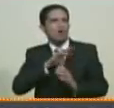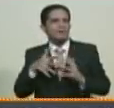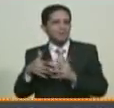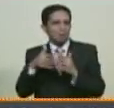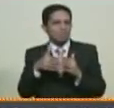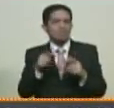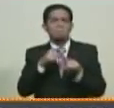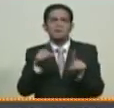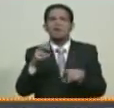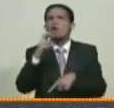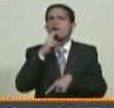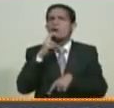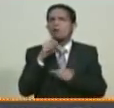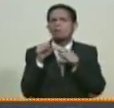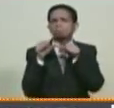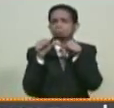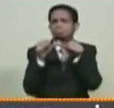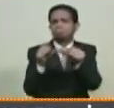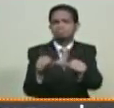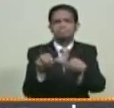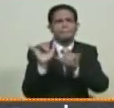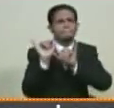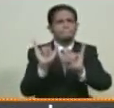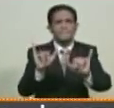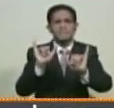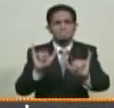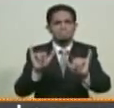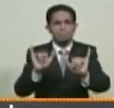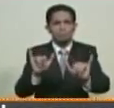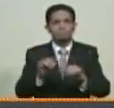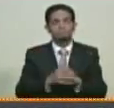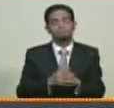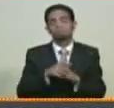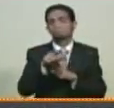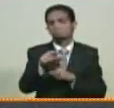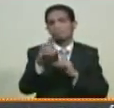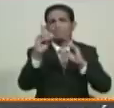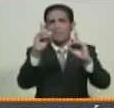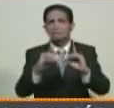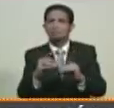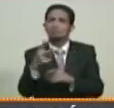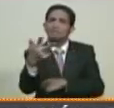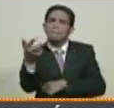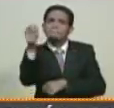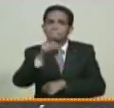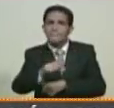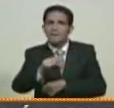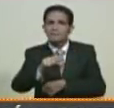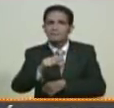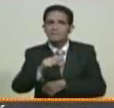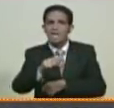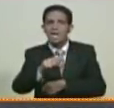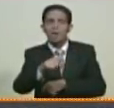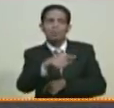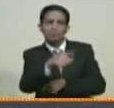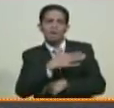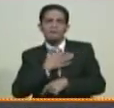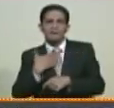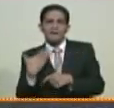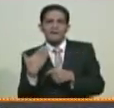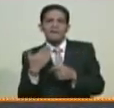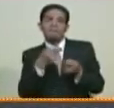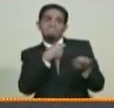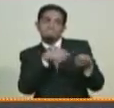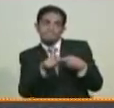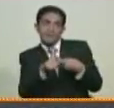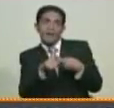siéndolo siempre se seguirá siendo un valor tangible pero si usted quiere en tres meses monetizar su su certificado